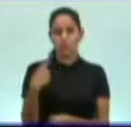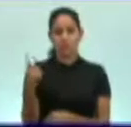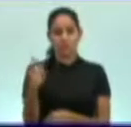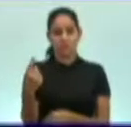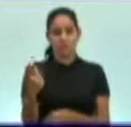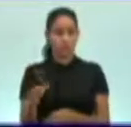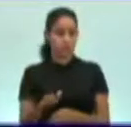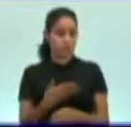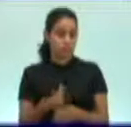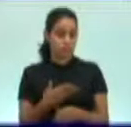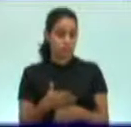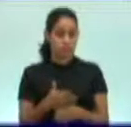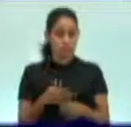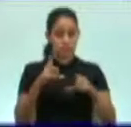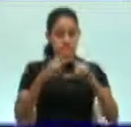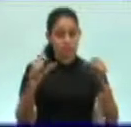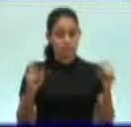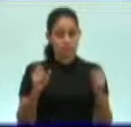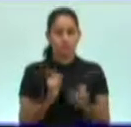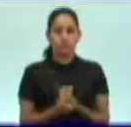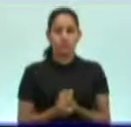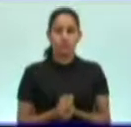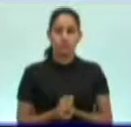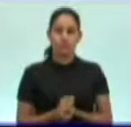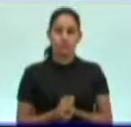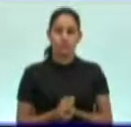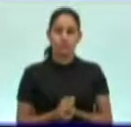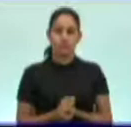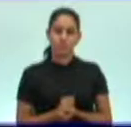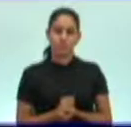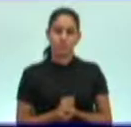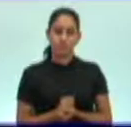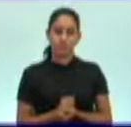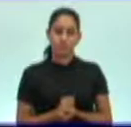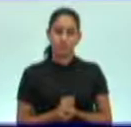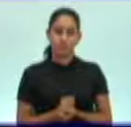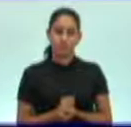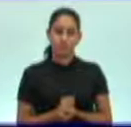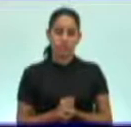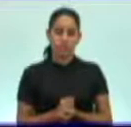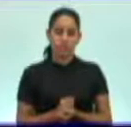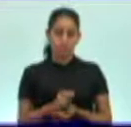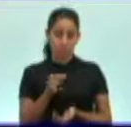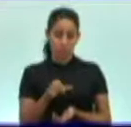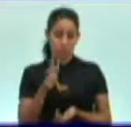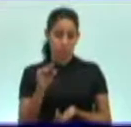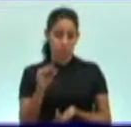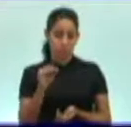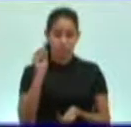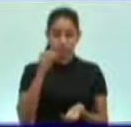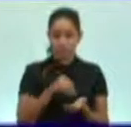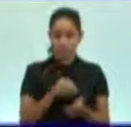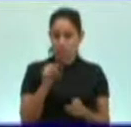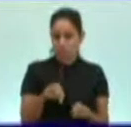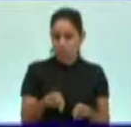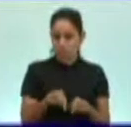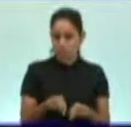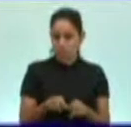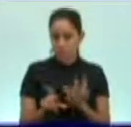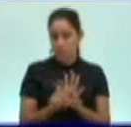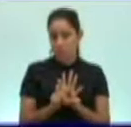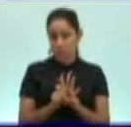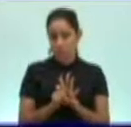usos y honores a los símbolos nacionales. Esto lo plantea la propia